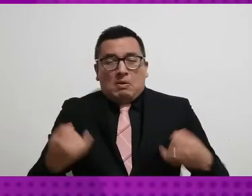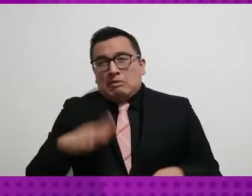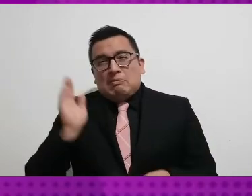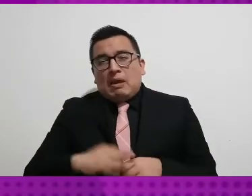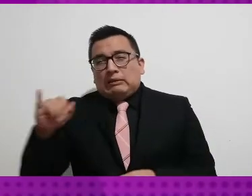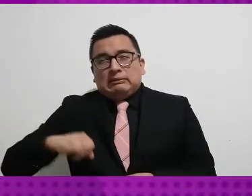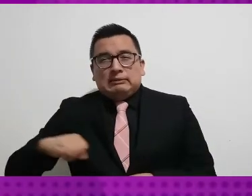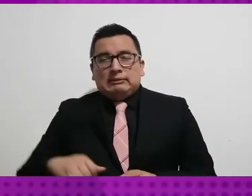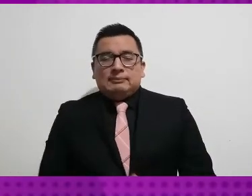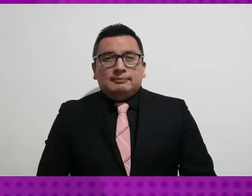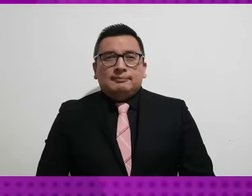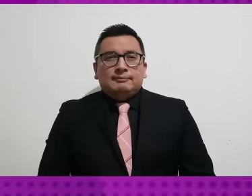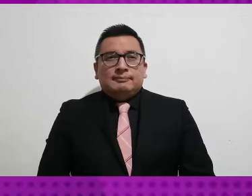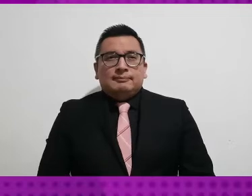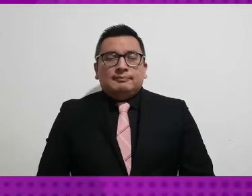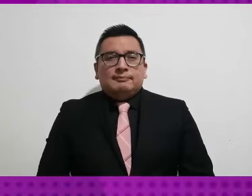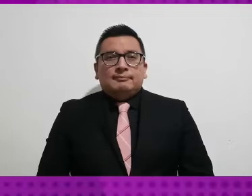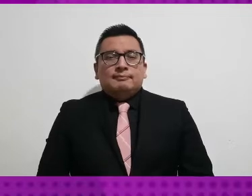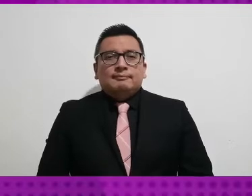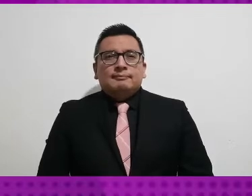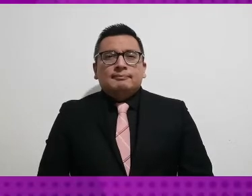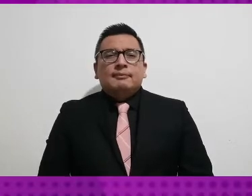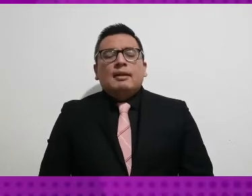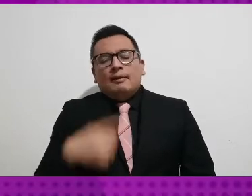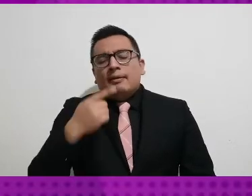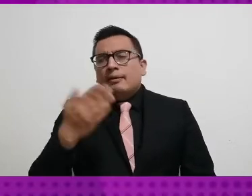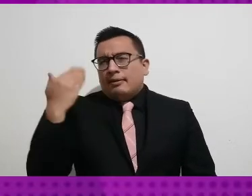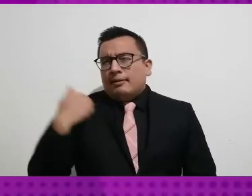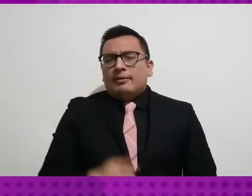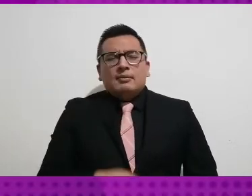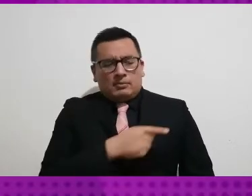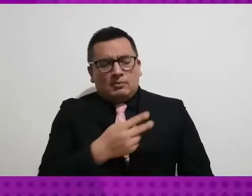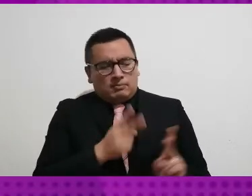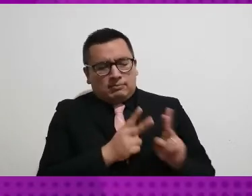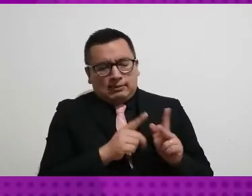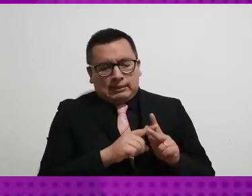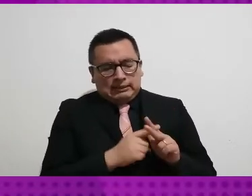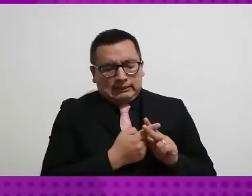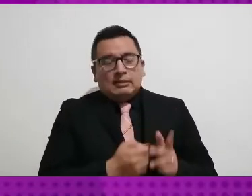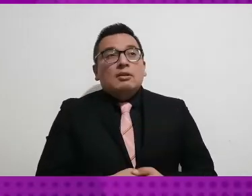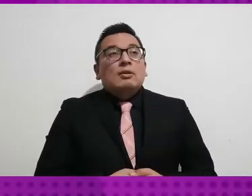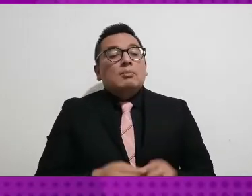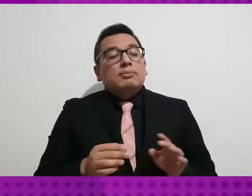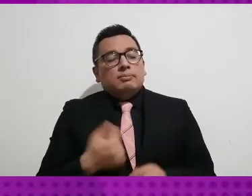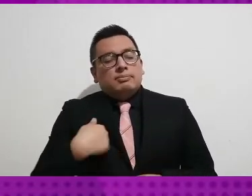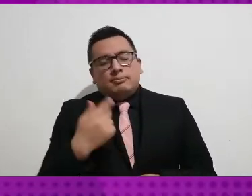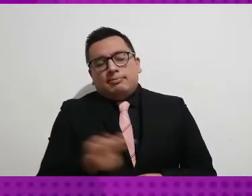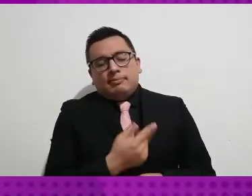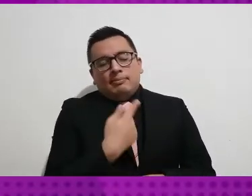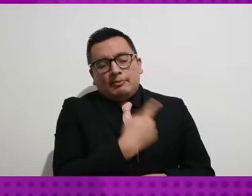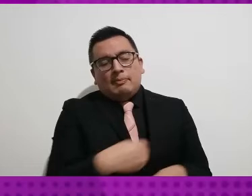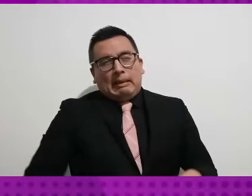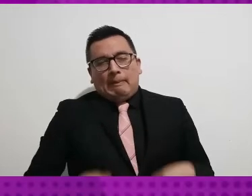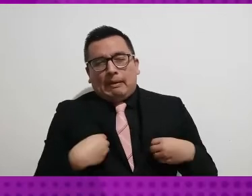jóvenes. Ahorita que empezábamos la entrevista, quería yo hablar un poquito del ámbito personal, Ajá. porque ese ámbito personal nos permite conocer a un ser humano